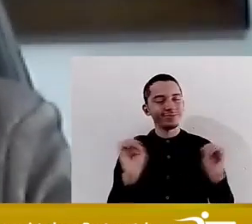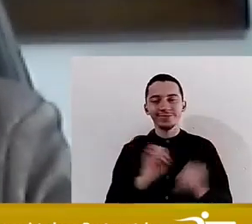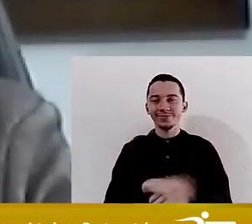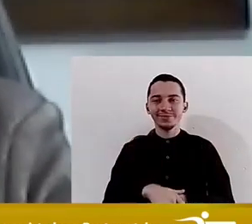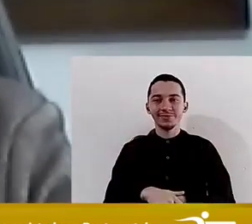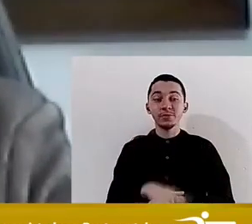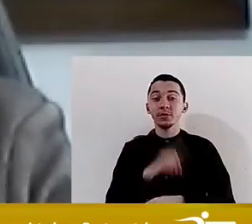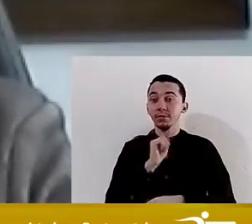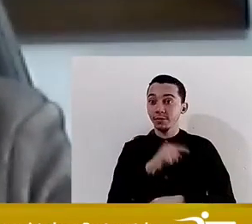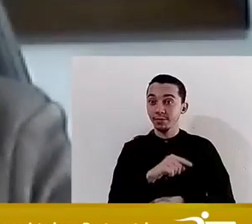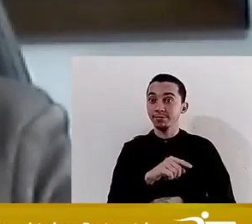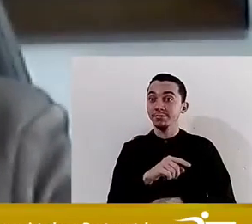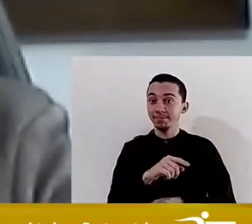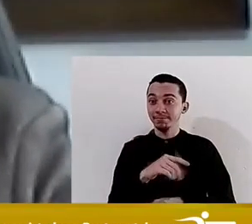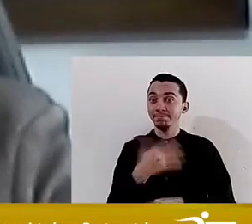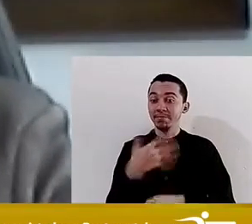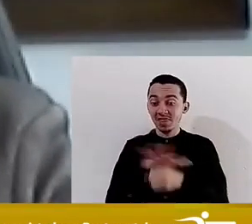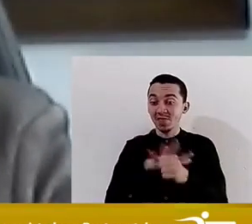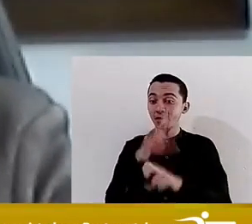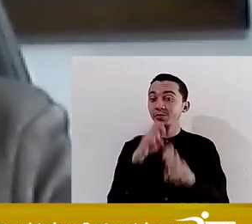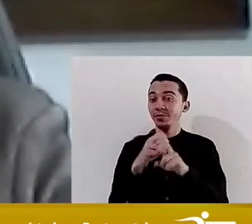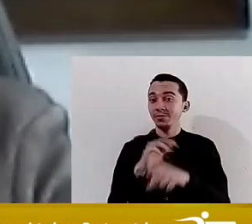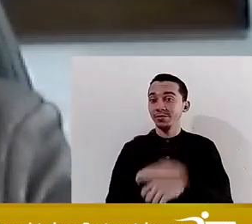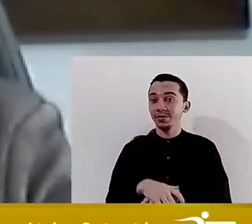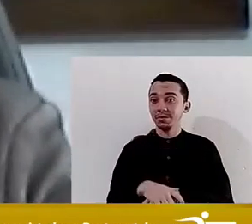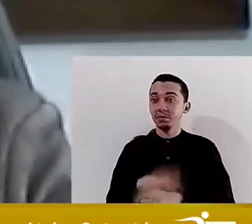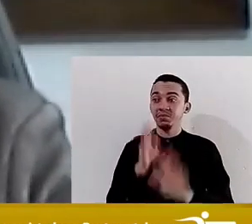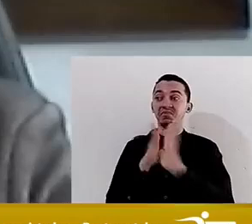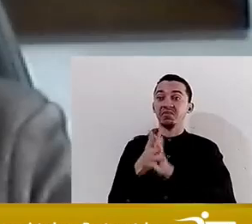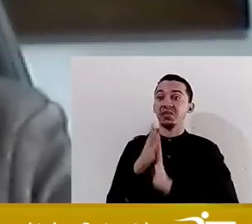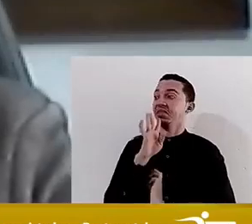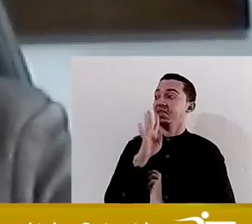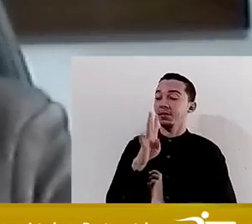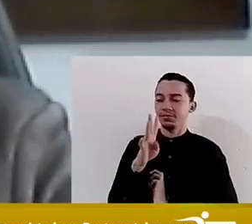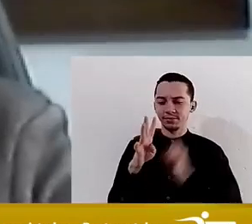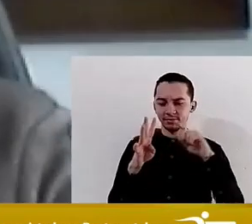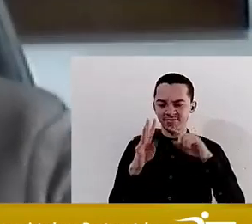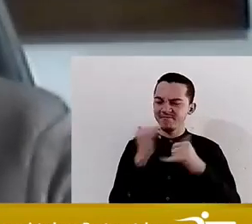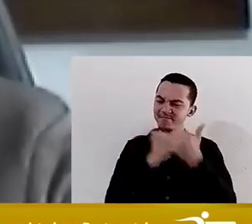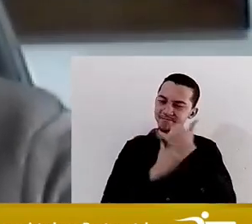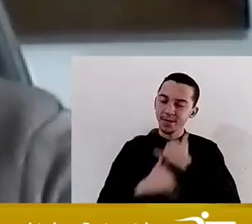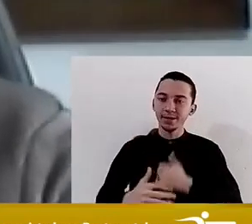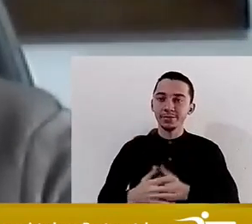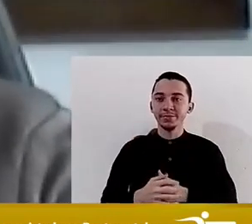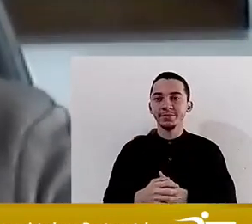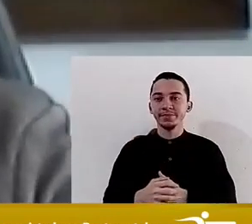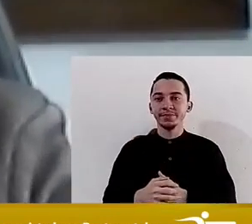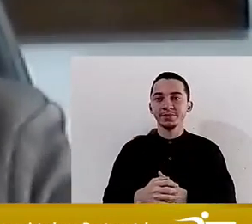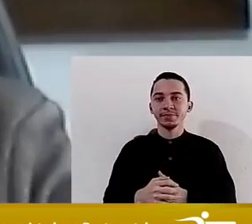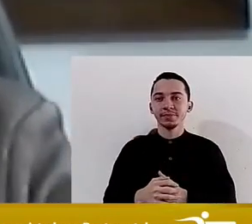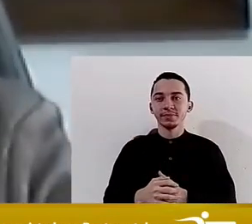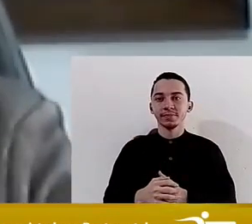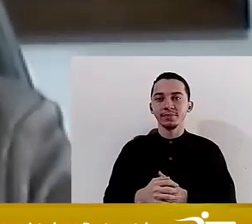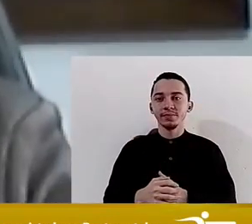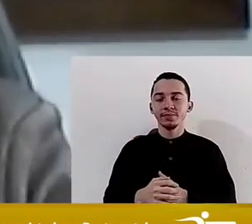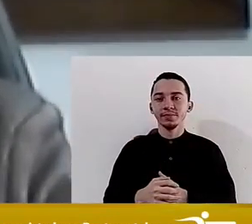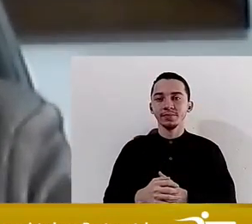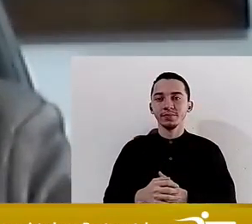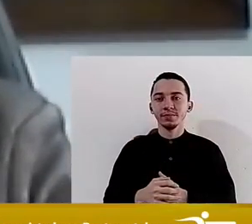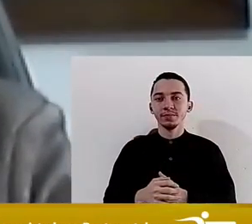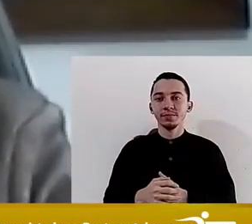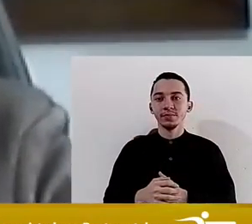rato. Y dijo lo que no tenía que decir. Y parecía que perdimos a